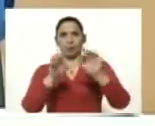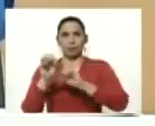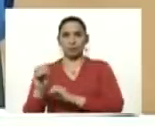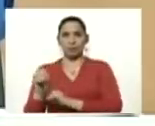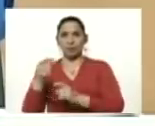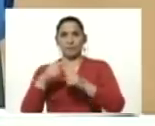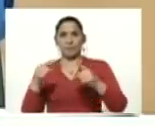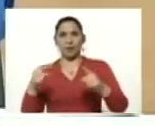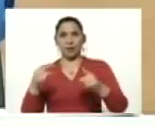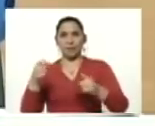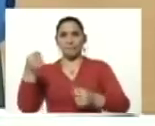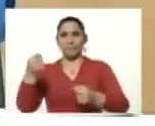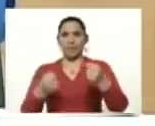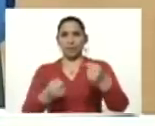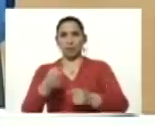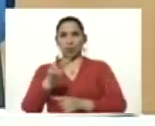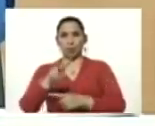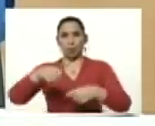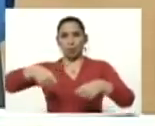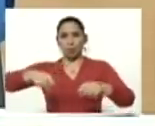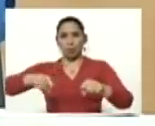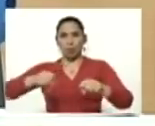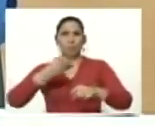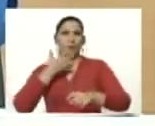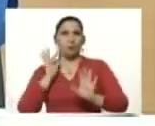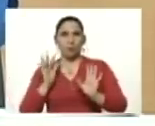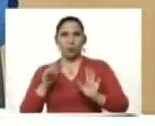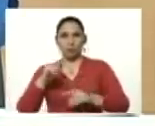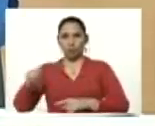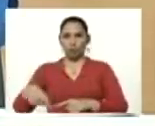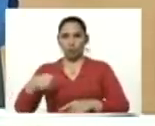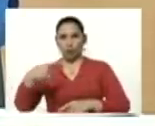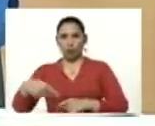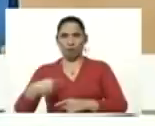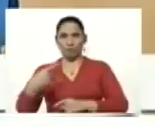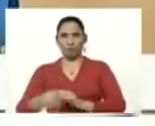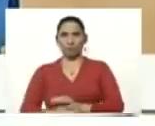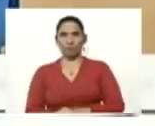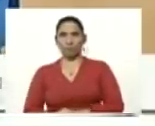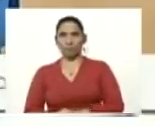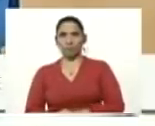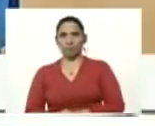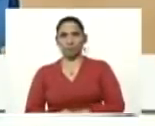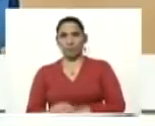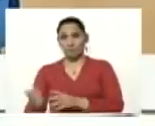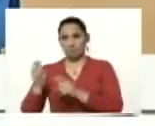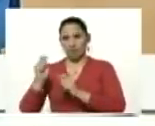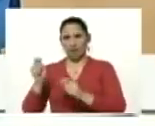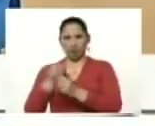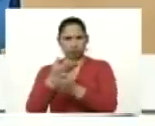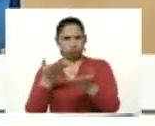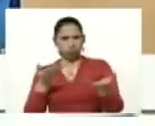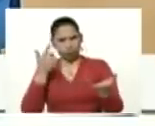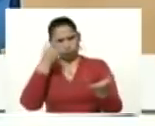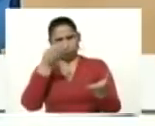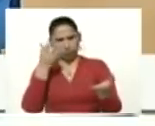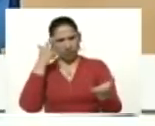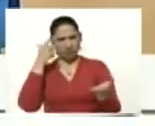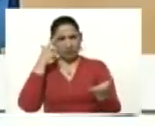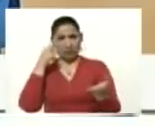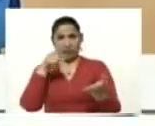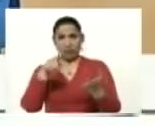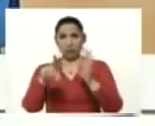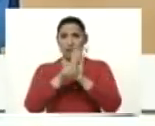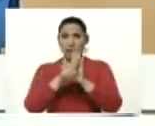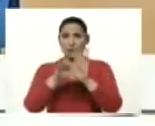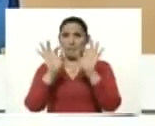vehículos de 2 ruedas, ¿verdad? Todo lo que es transporte, pescadores, eso ya saben, es un régimen especial que